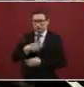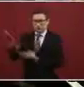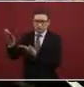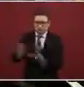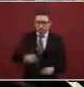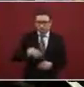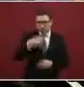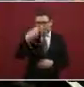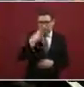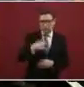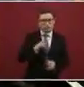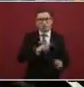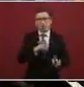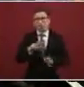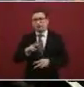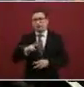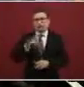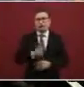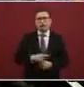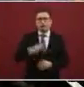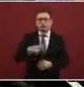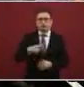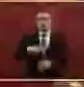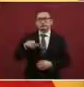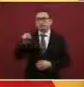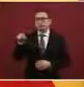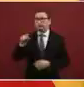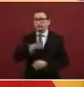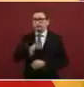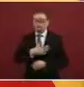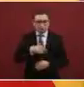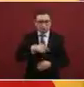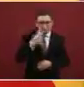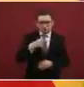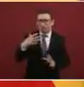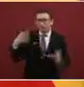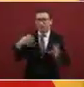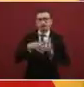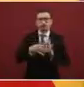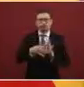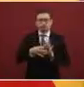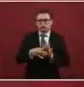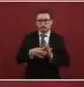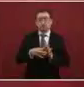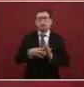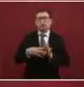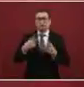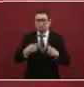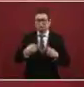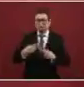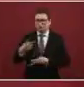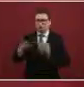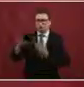de la profundidad de los vínculos existentes a ambos lados del Atlántico. Además, supieron integrarse y dar lo mejor de